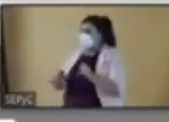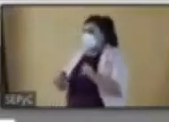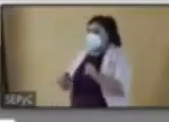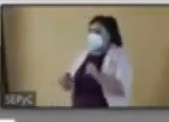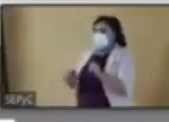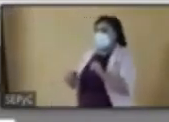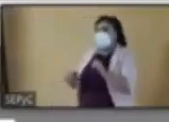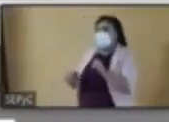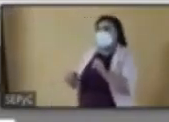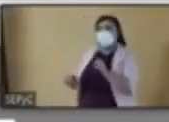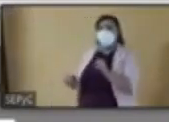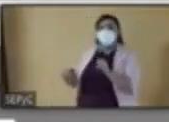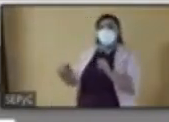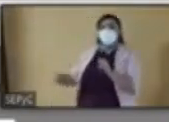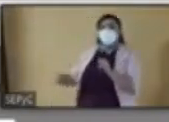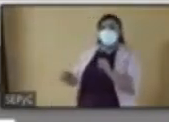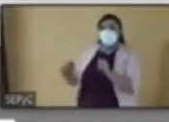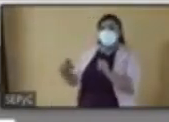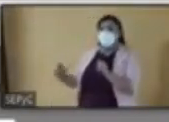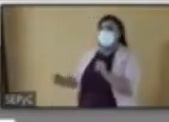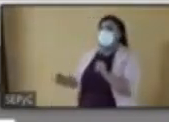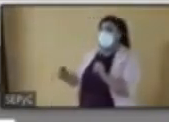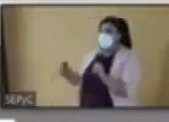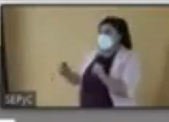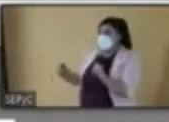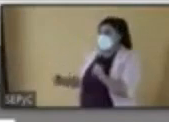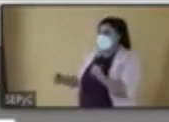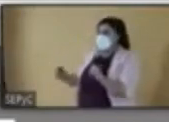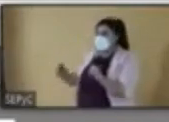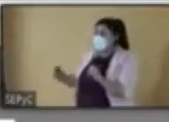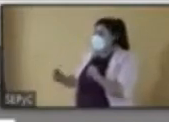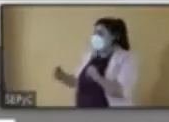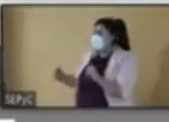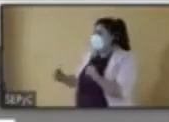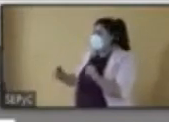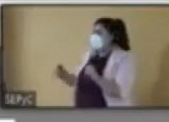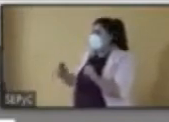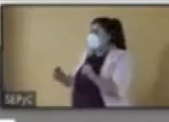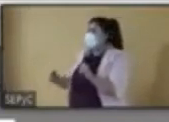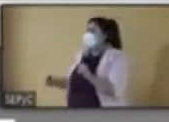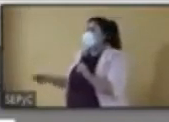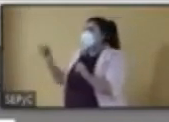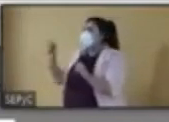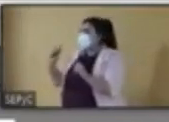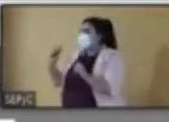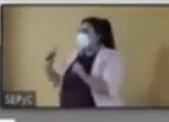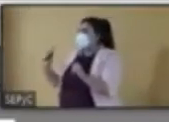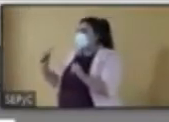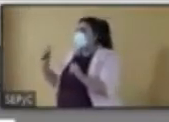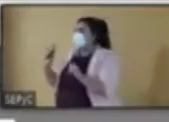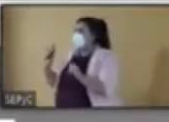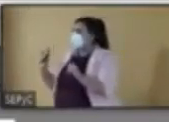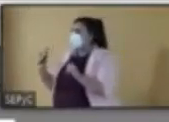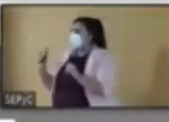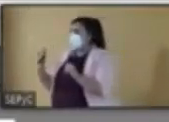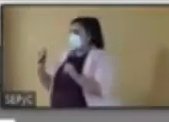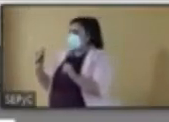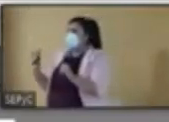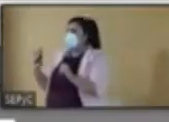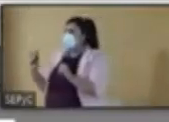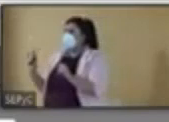con ellos para efecto de que en alguna validación o revisión a la información que estamos insertando, tengamos manera de comprobar